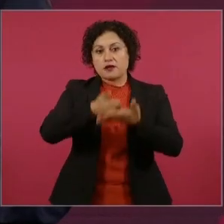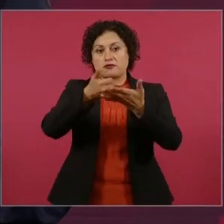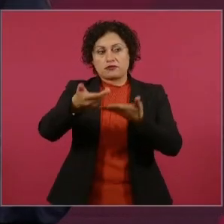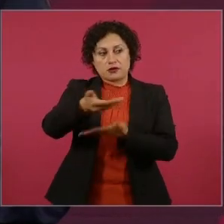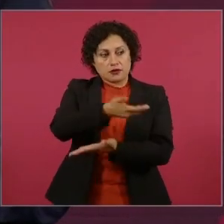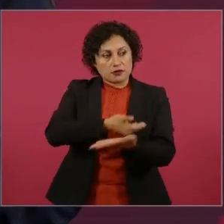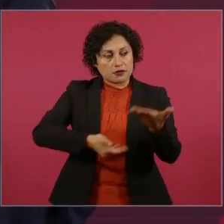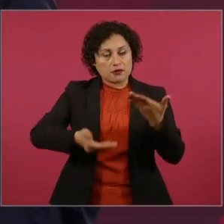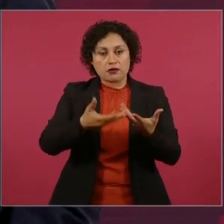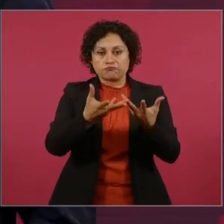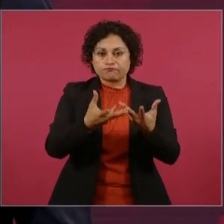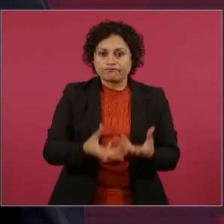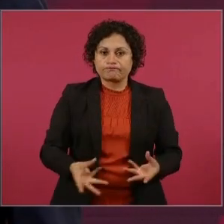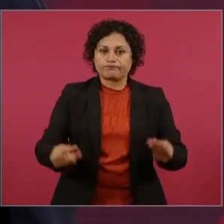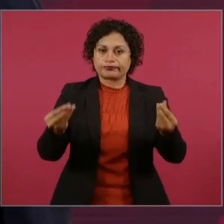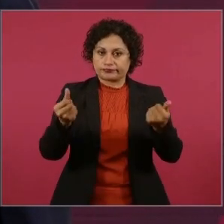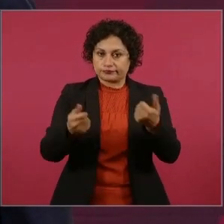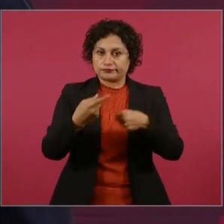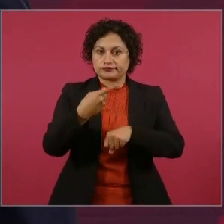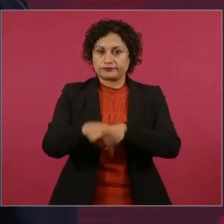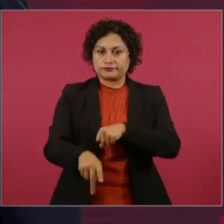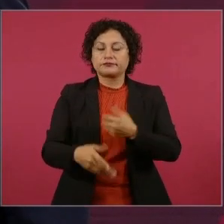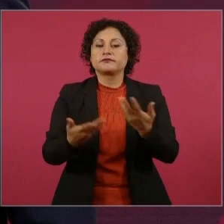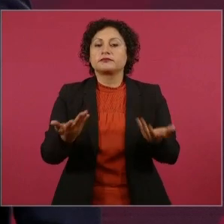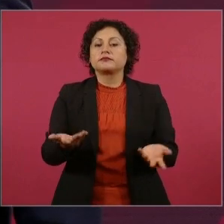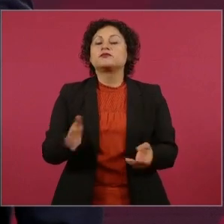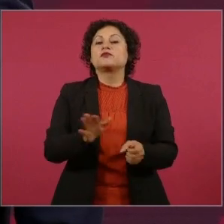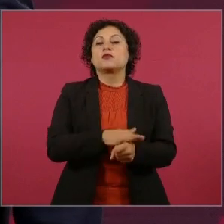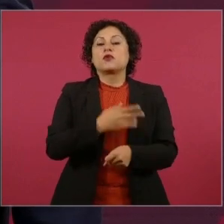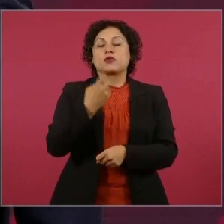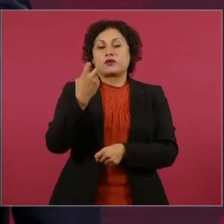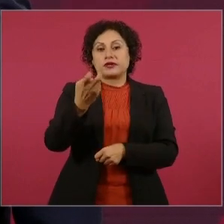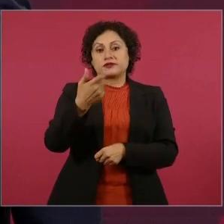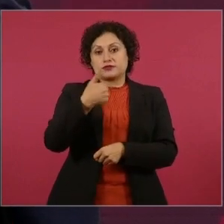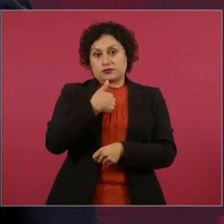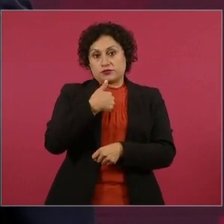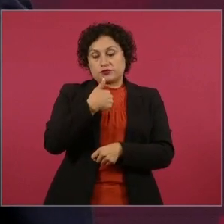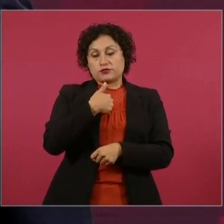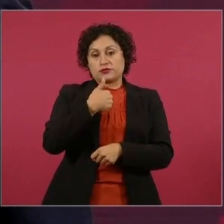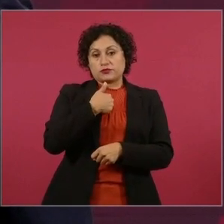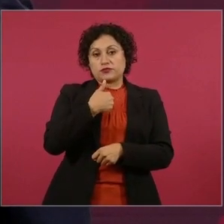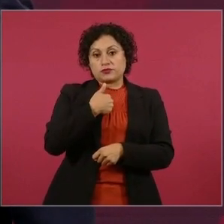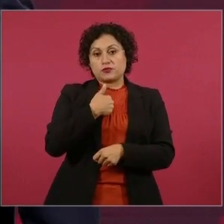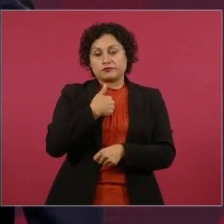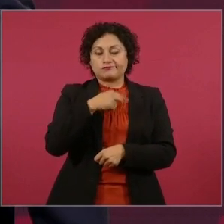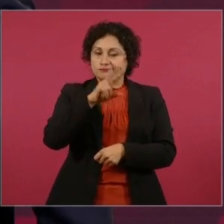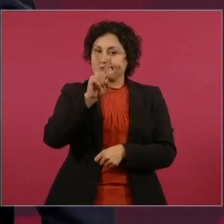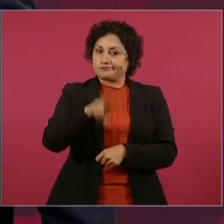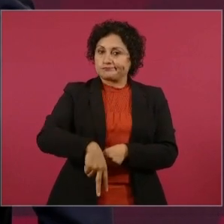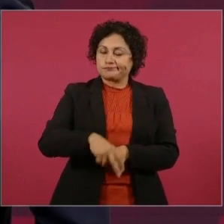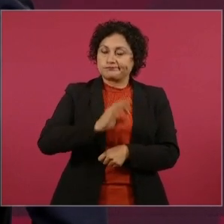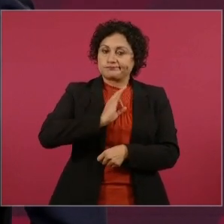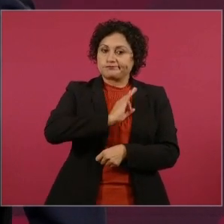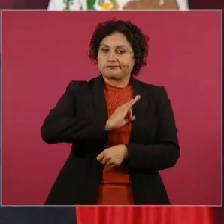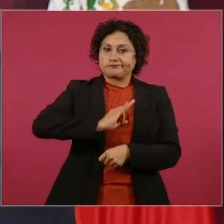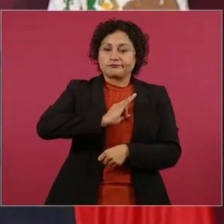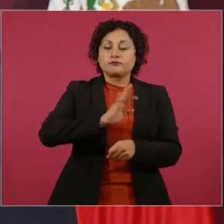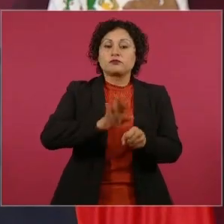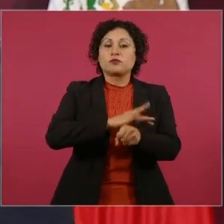cooperar por eso también celebro que ahora se va a presentar una